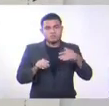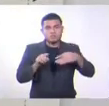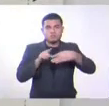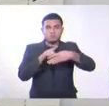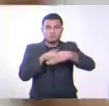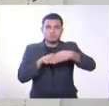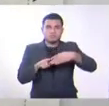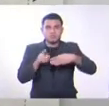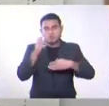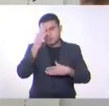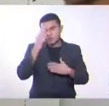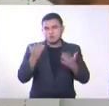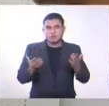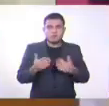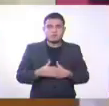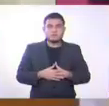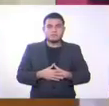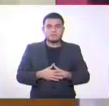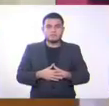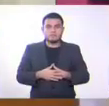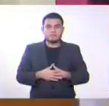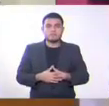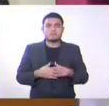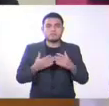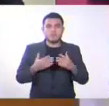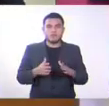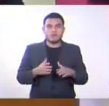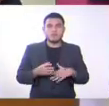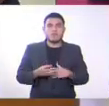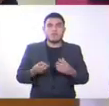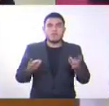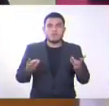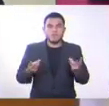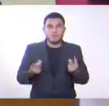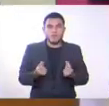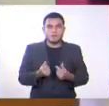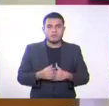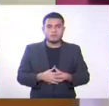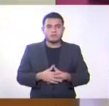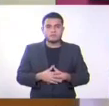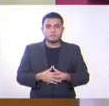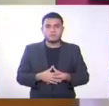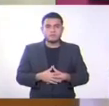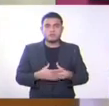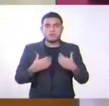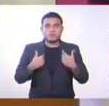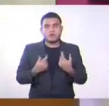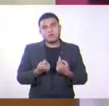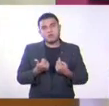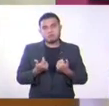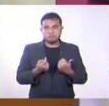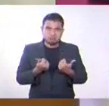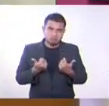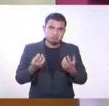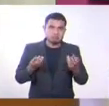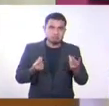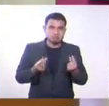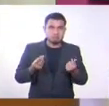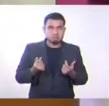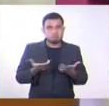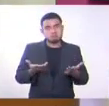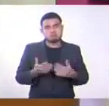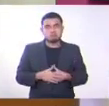eso ya habíamos deducido la fórmula. Ya tenemos la fórmula. Solo tenemos que sustituir los valores, sustituir las